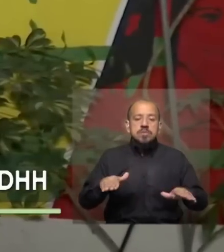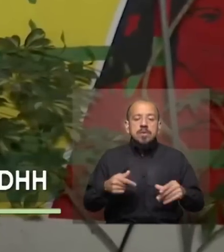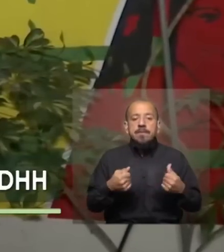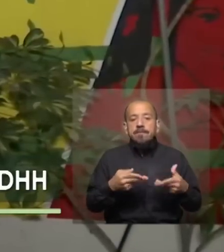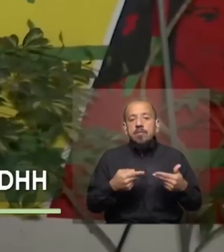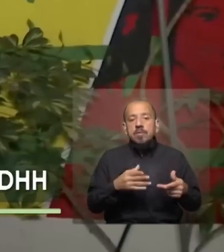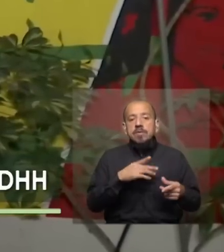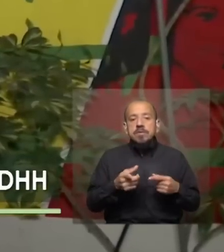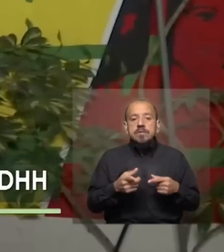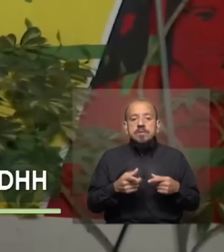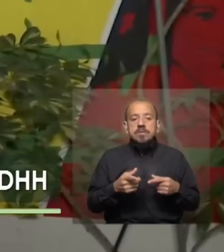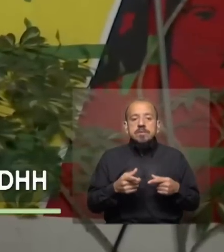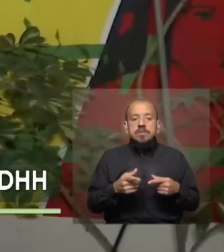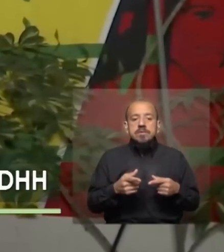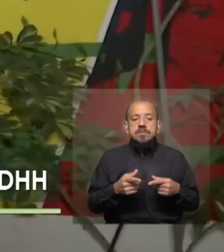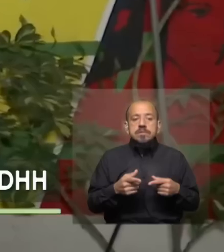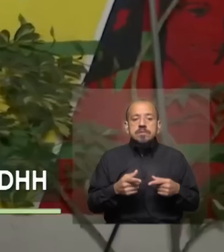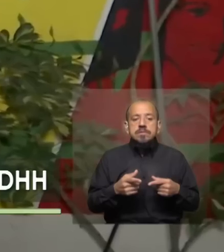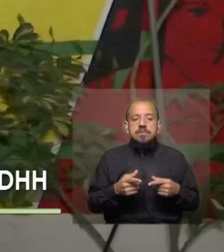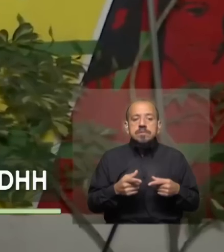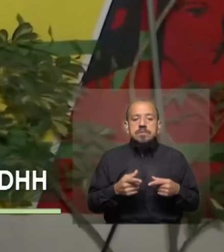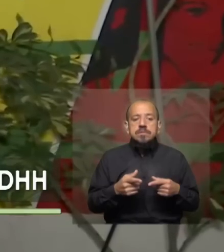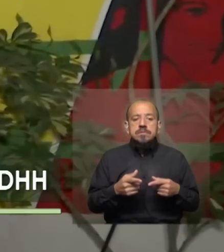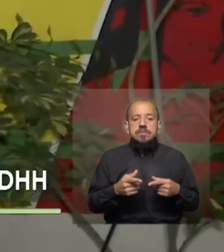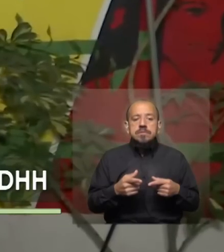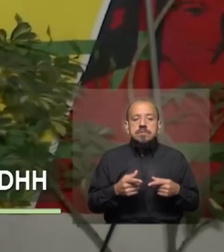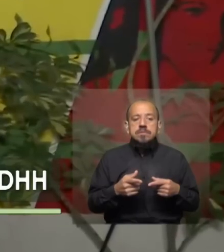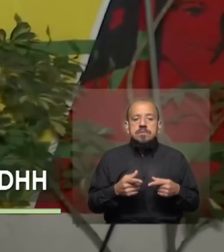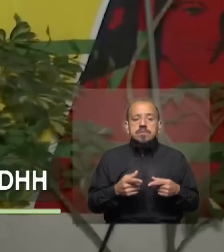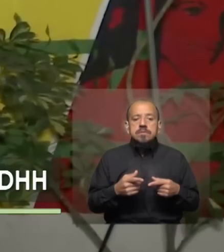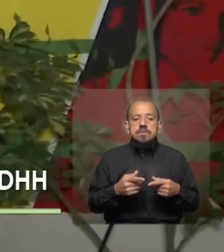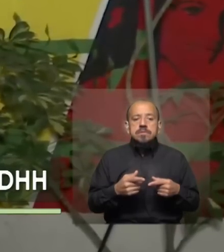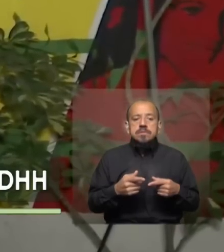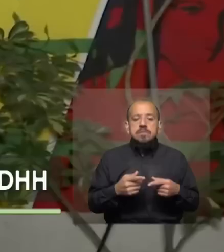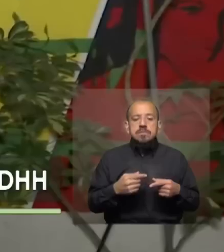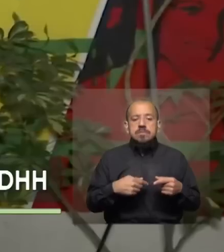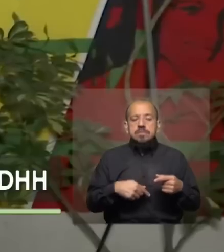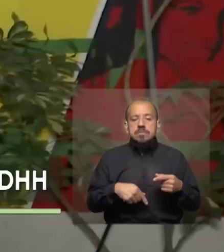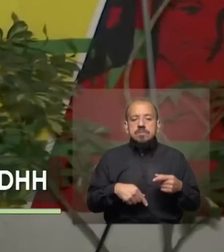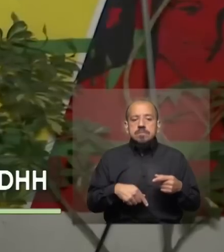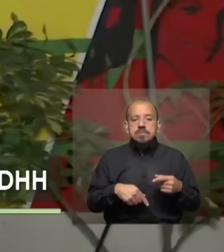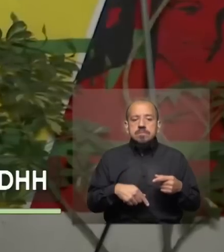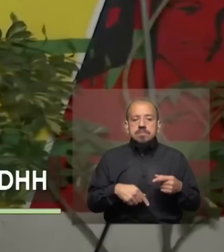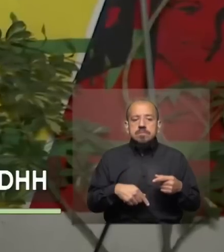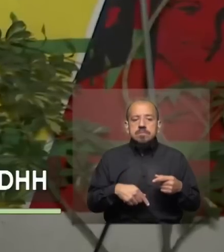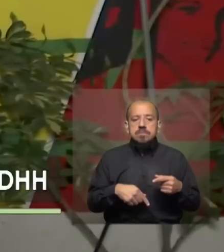era integrado estaba sucediendo la represión y la